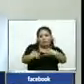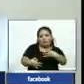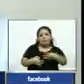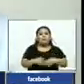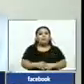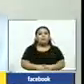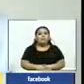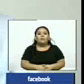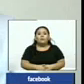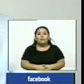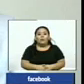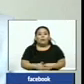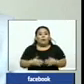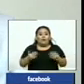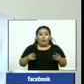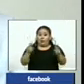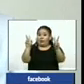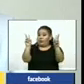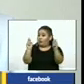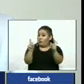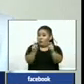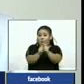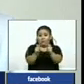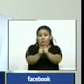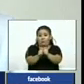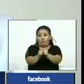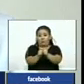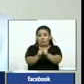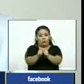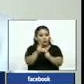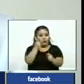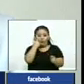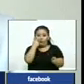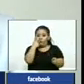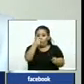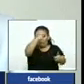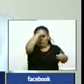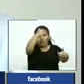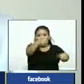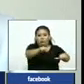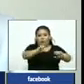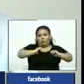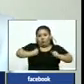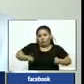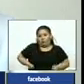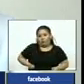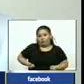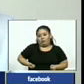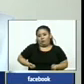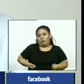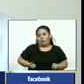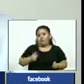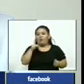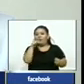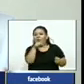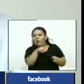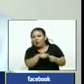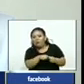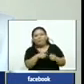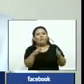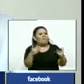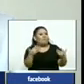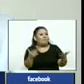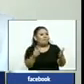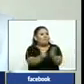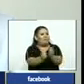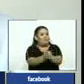El punto fundamental era desconocer el régimen que está generando todos estos ataques a